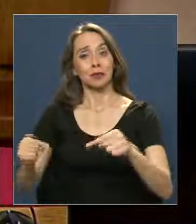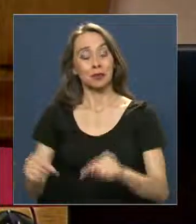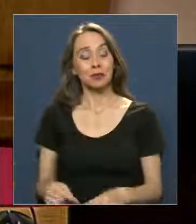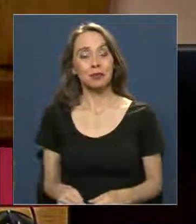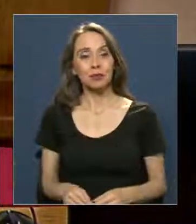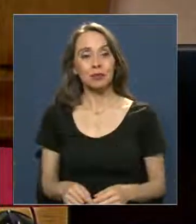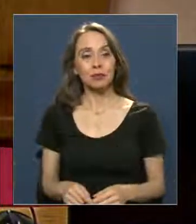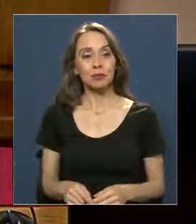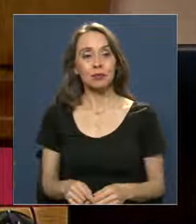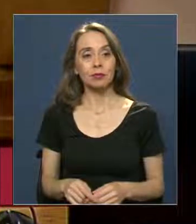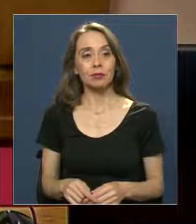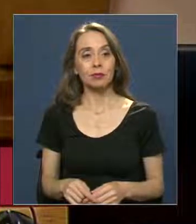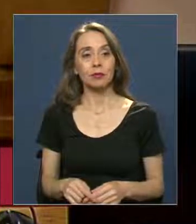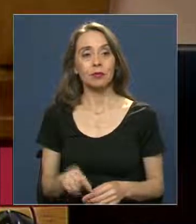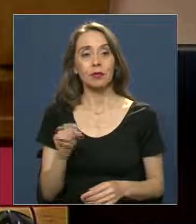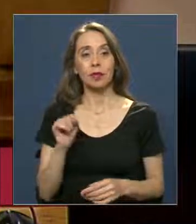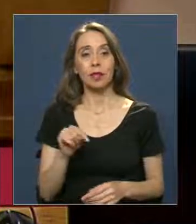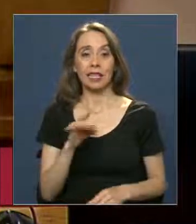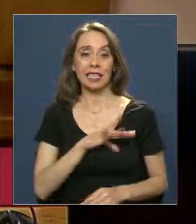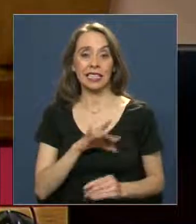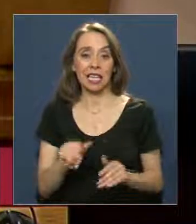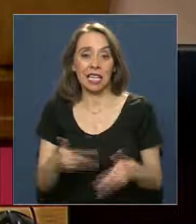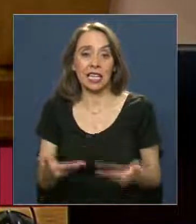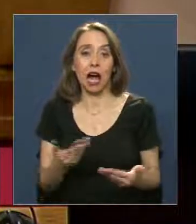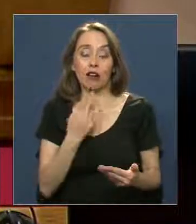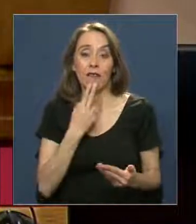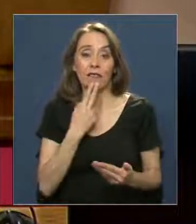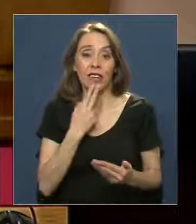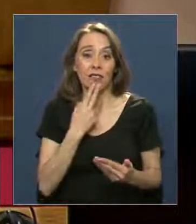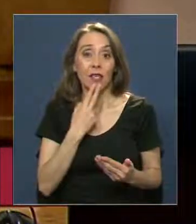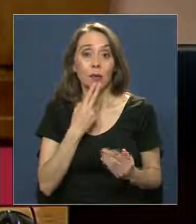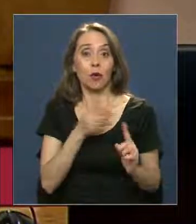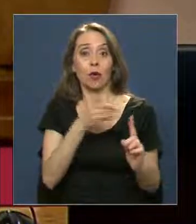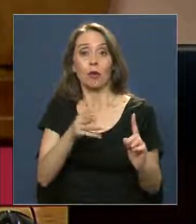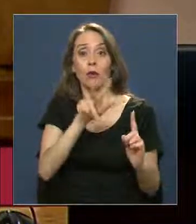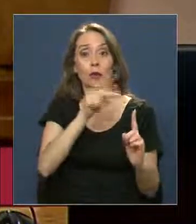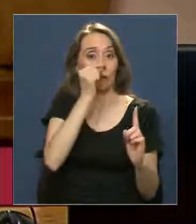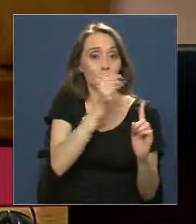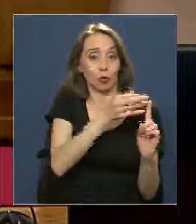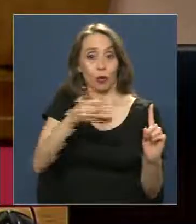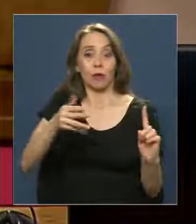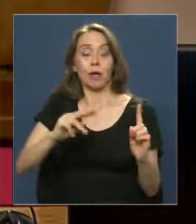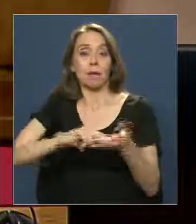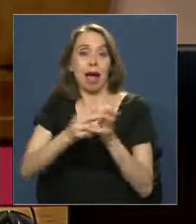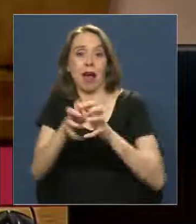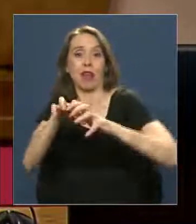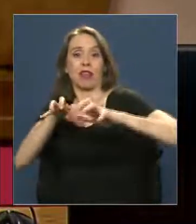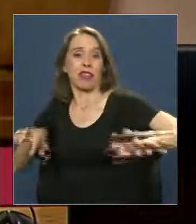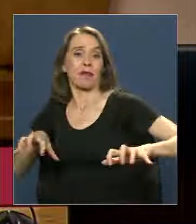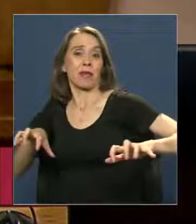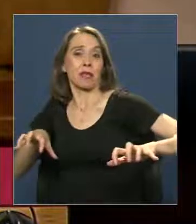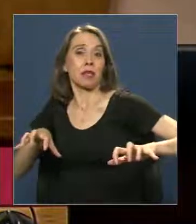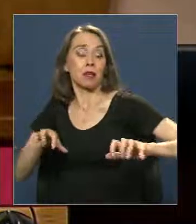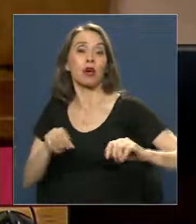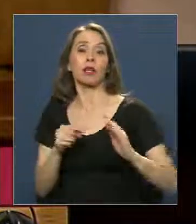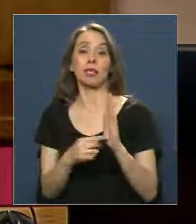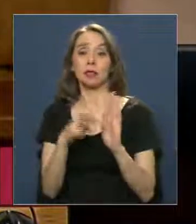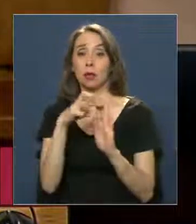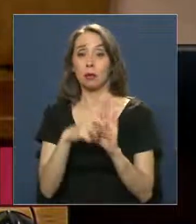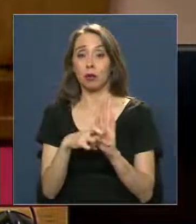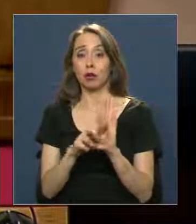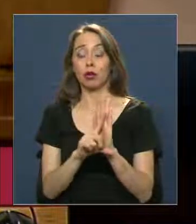Yo creo que ahora, sobre todo en el Chile actual, ¿no es cierto?, más polarizado que nunca, este proyecto juega un rol, pero sumamente importante y